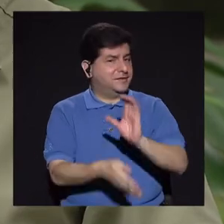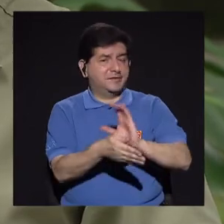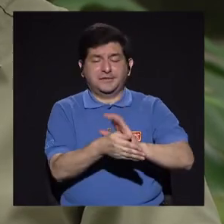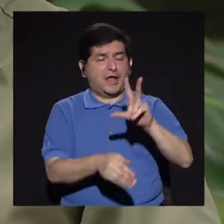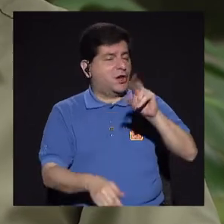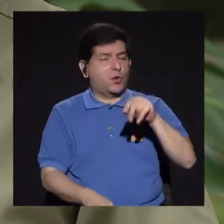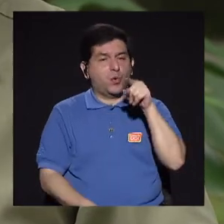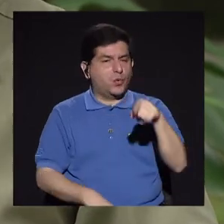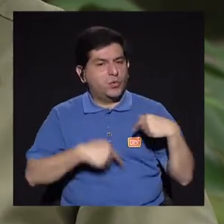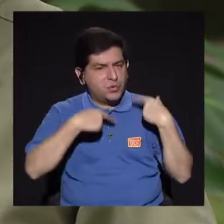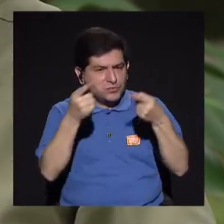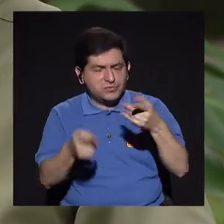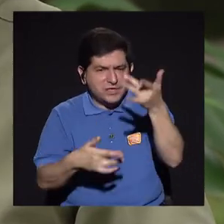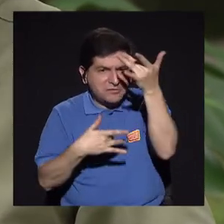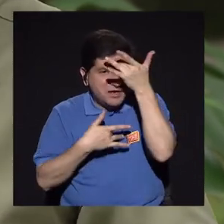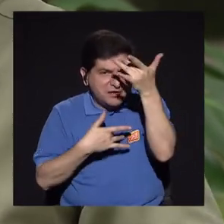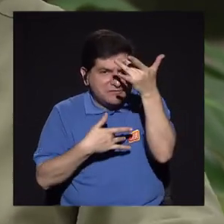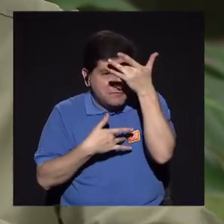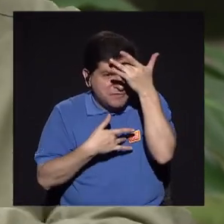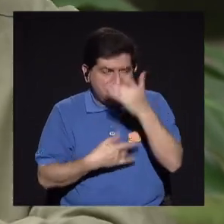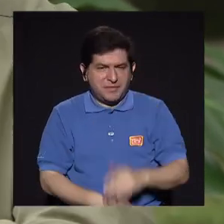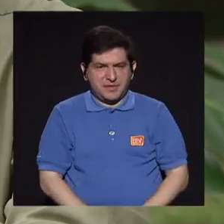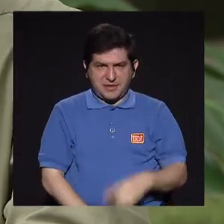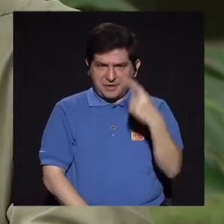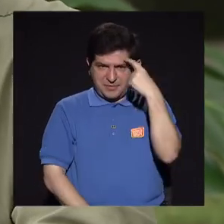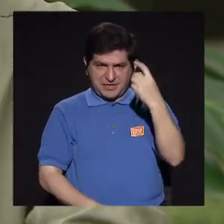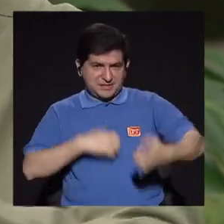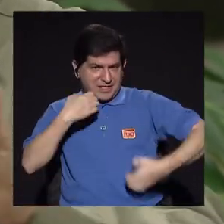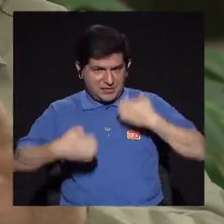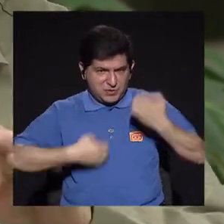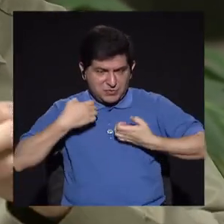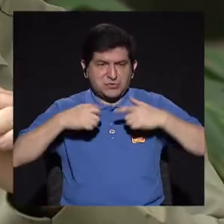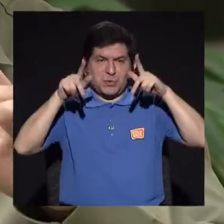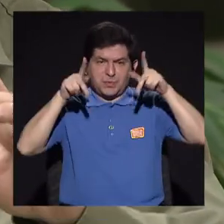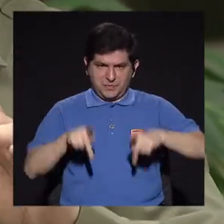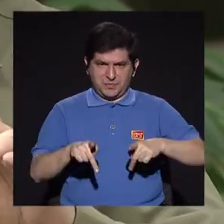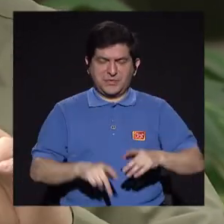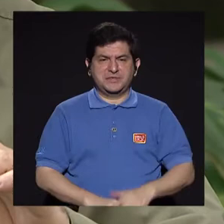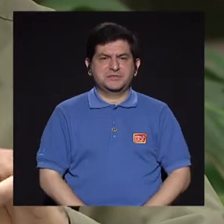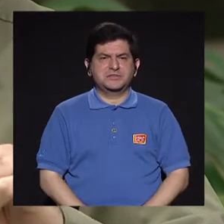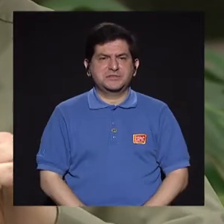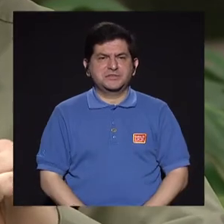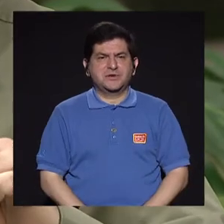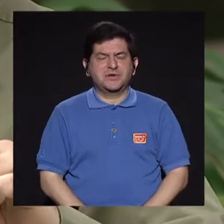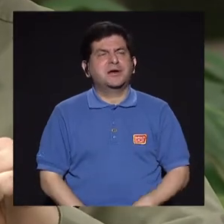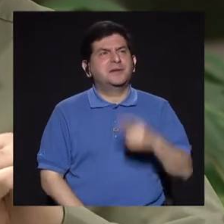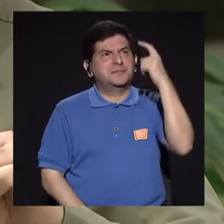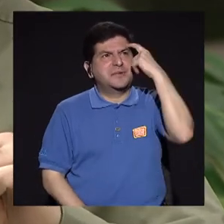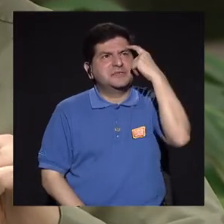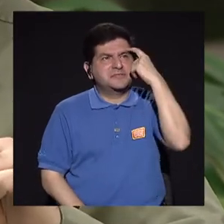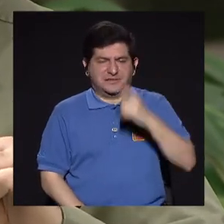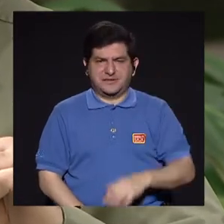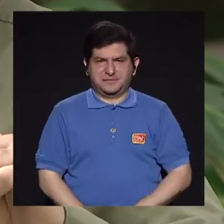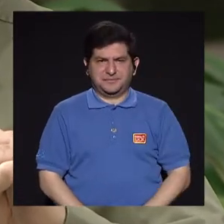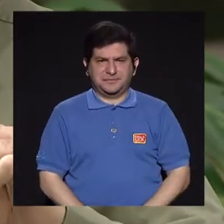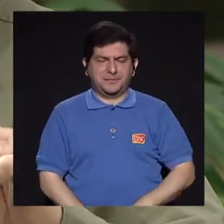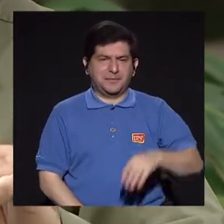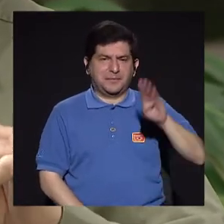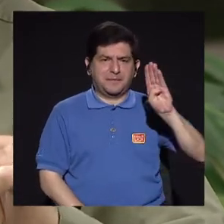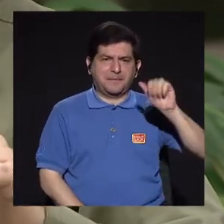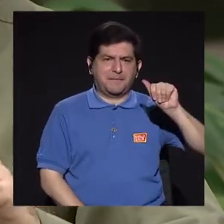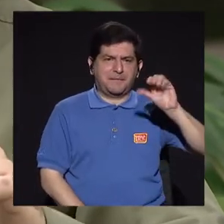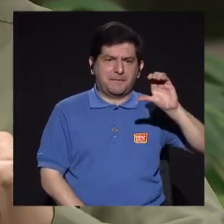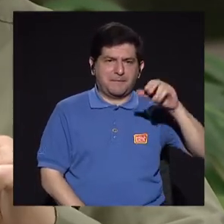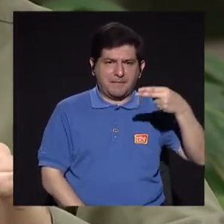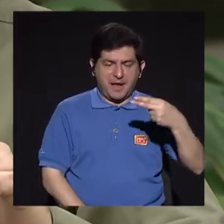porque cuando ya usted va con una enfermedad, estamos hablando de tratar emociones, o sea, la persona tiene, estamos hablando de que Bach puso